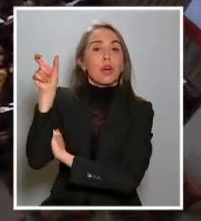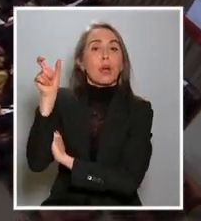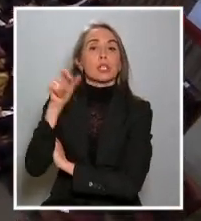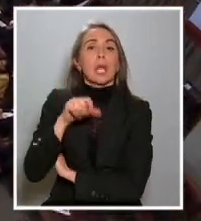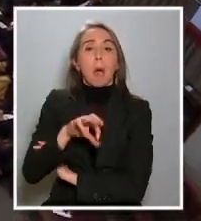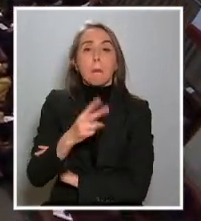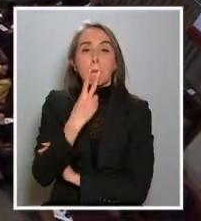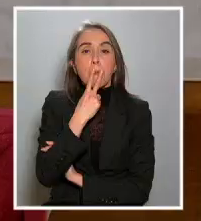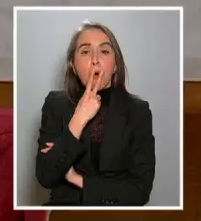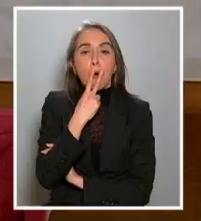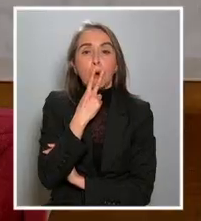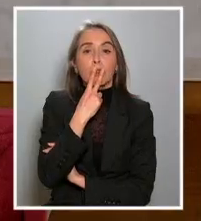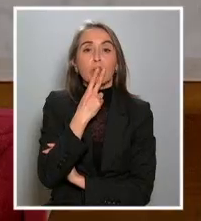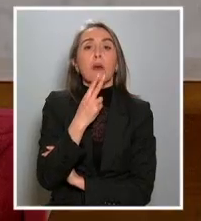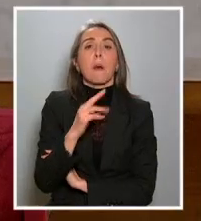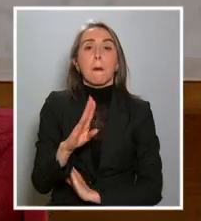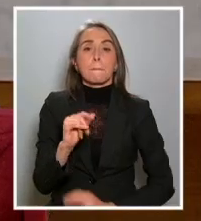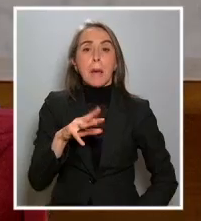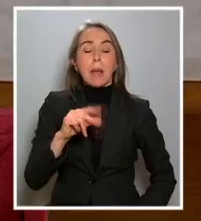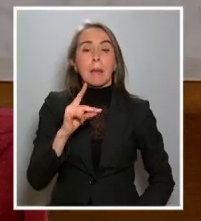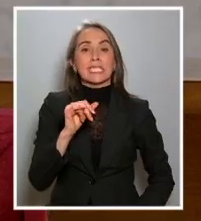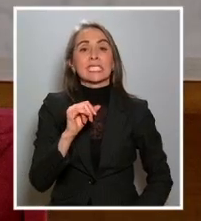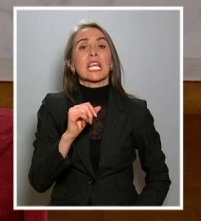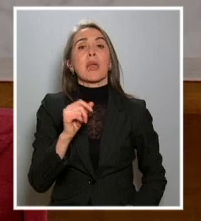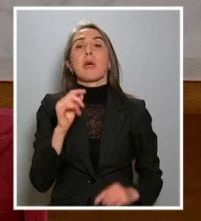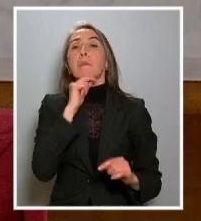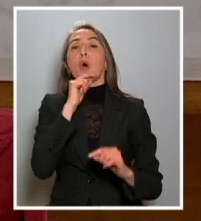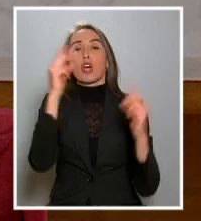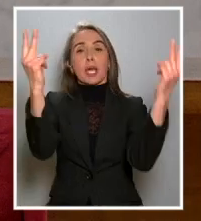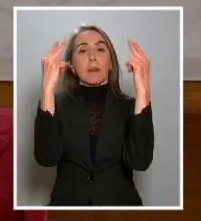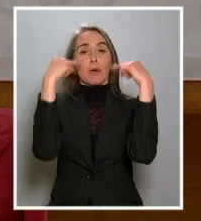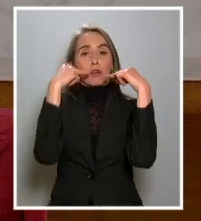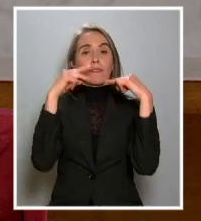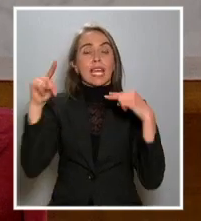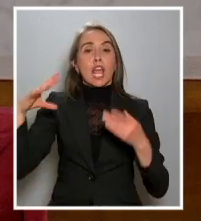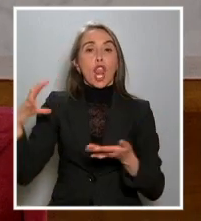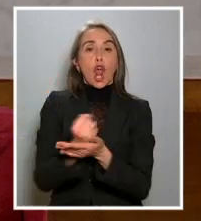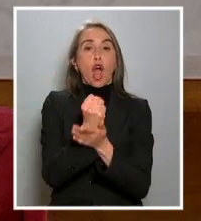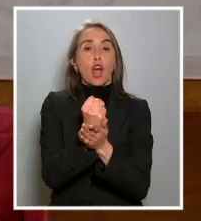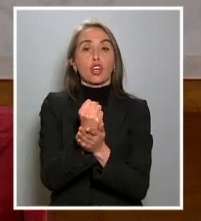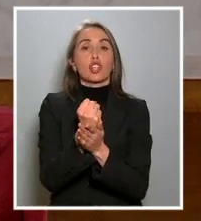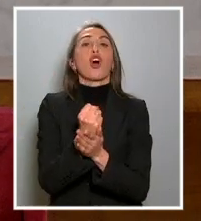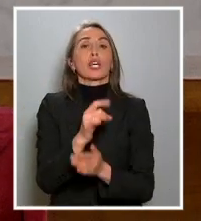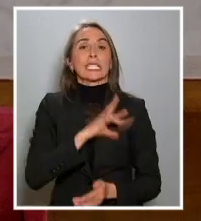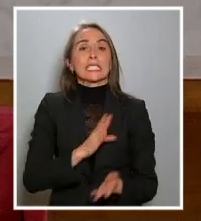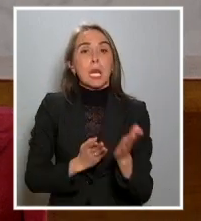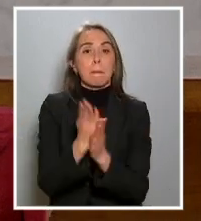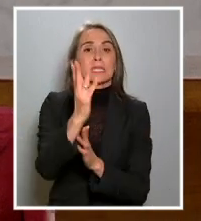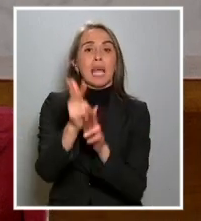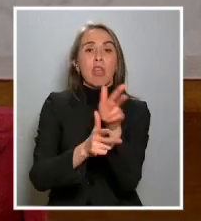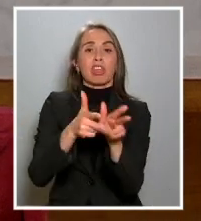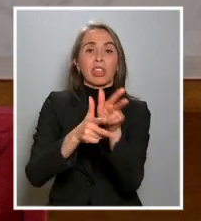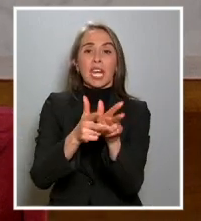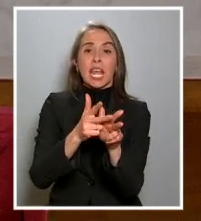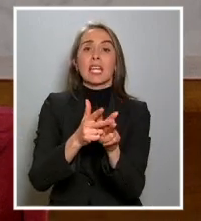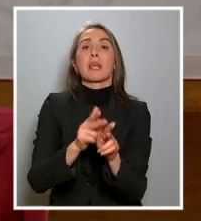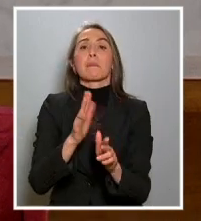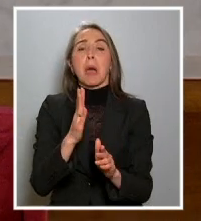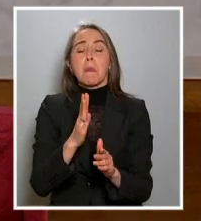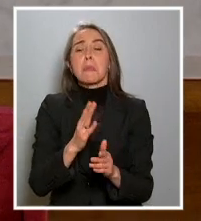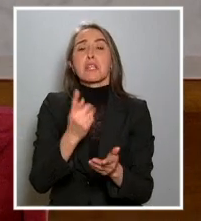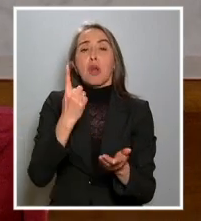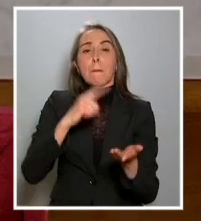Manuel Montt o José Manuel Balmaceda, que fueron los grandes precursores de los ferrocarriles en Chile a mediados del siglo